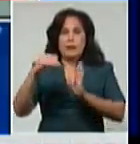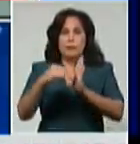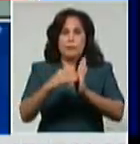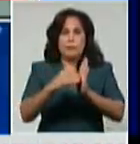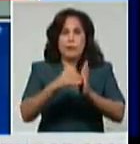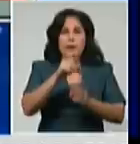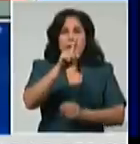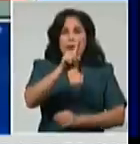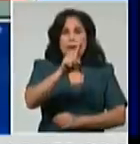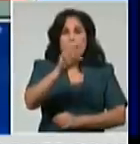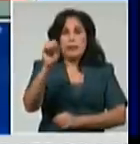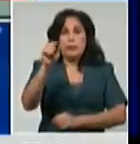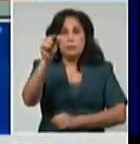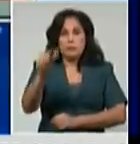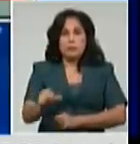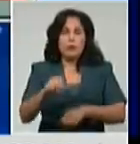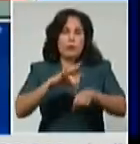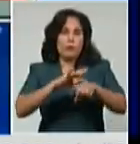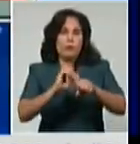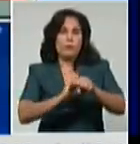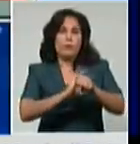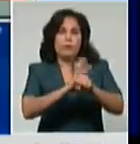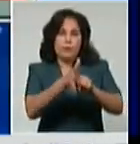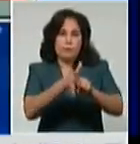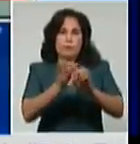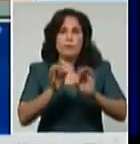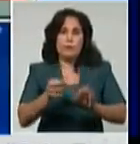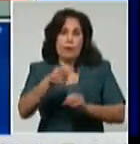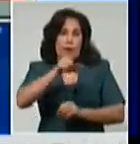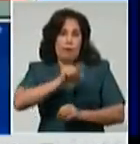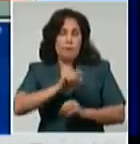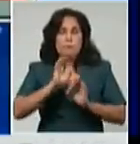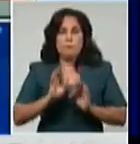7.916.100 casos confirmados y con